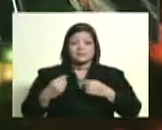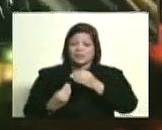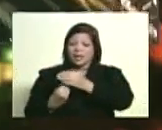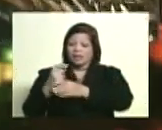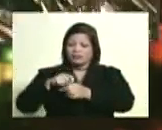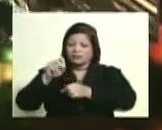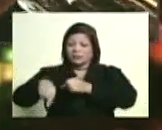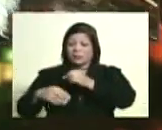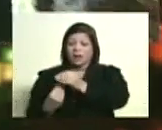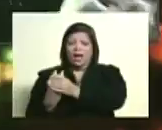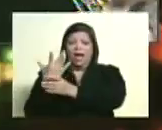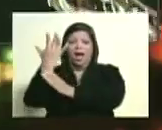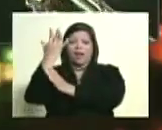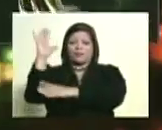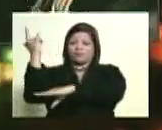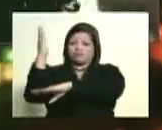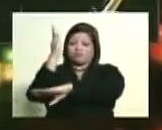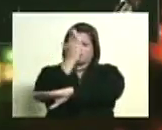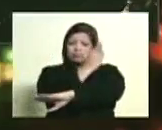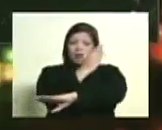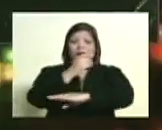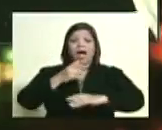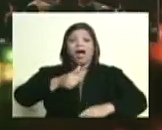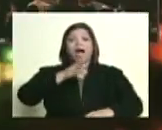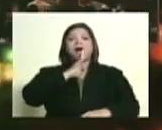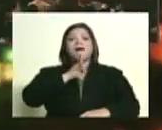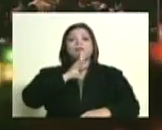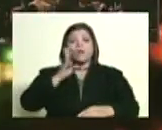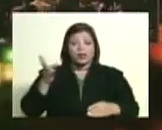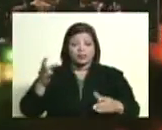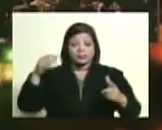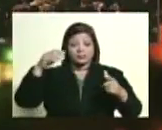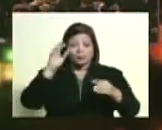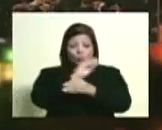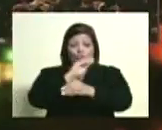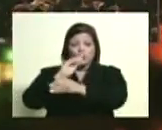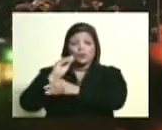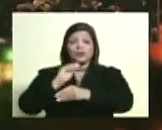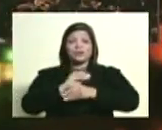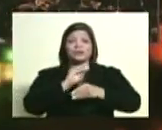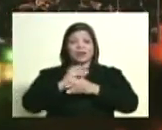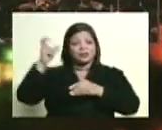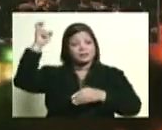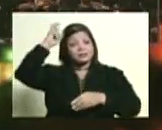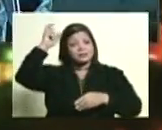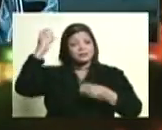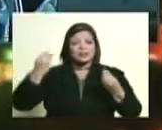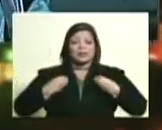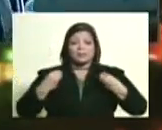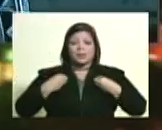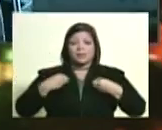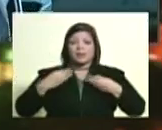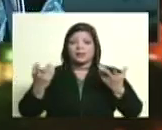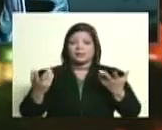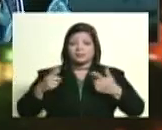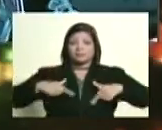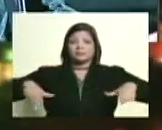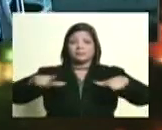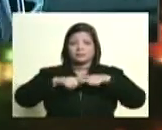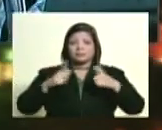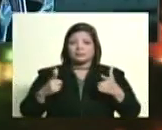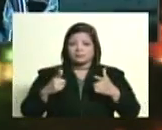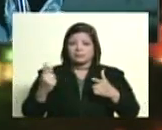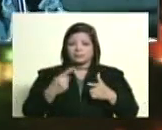para reforestar la península, el agua, que es una dolencia que tienen todos los paraguaneros. Y creo que no solamente